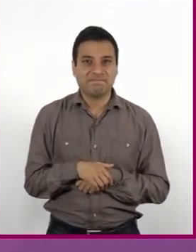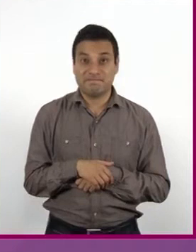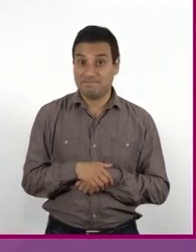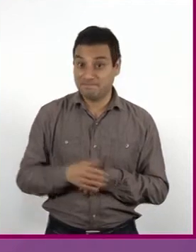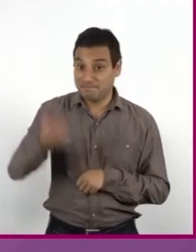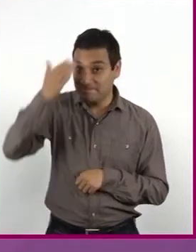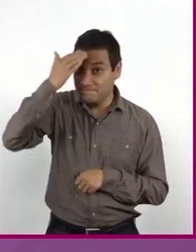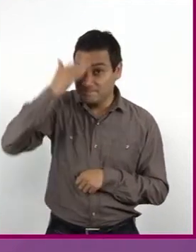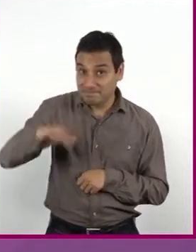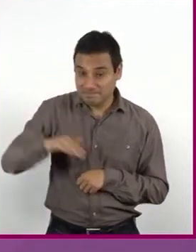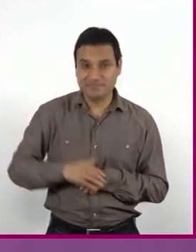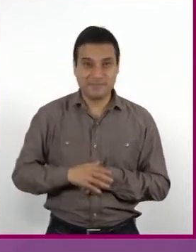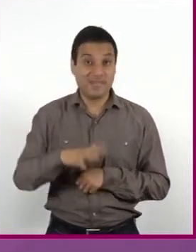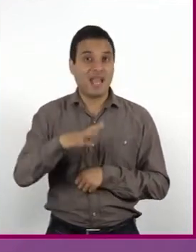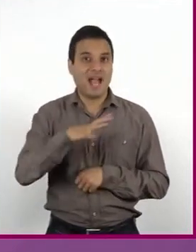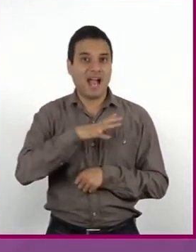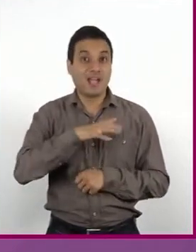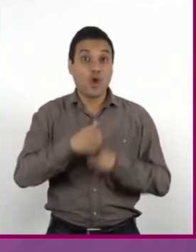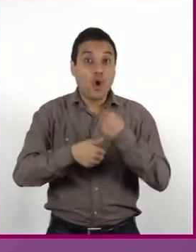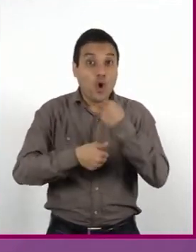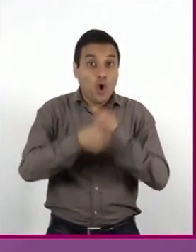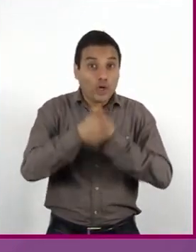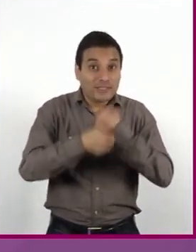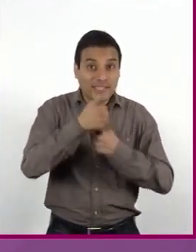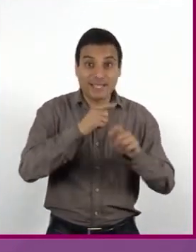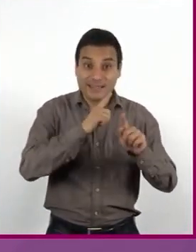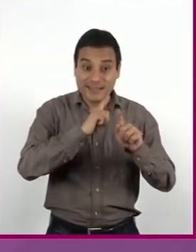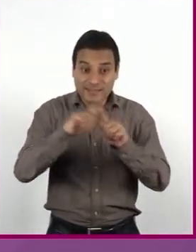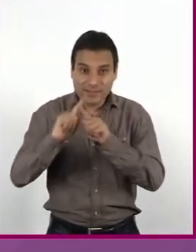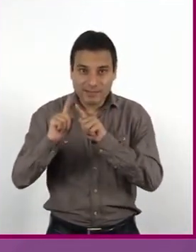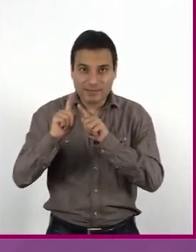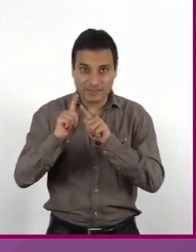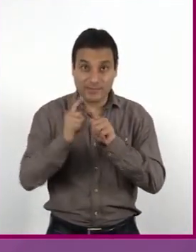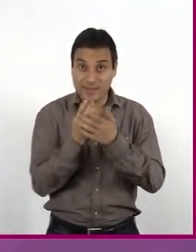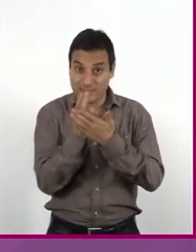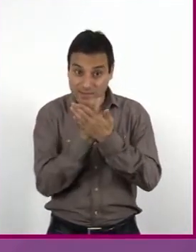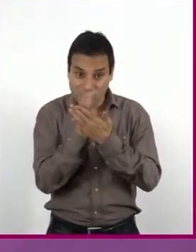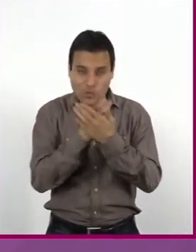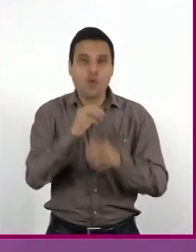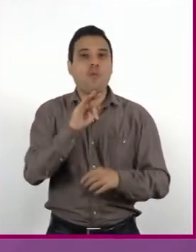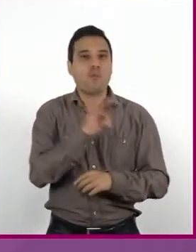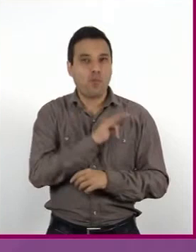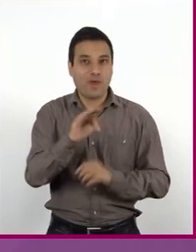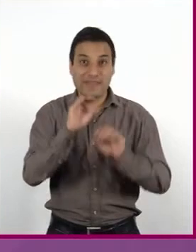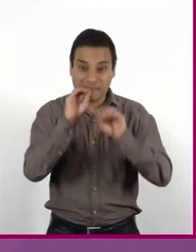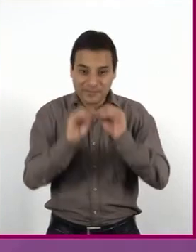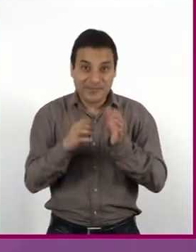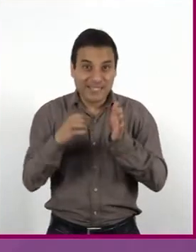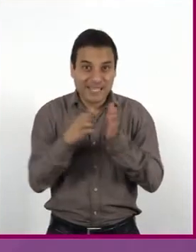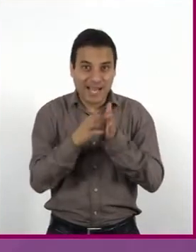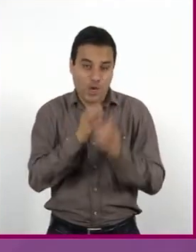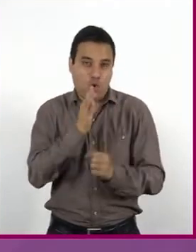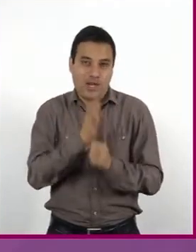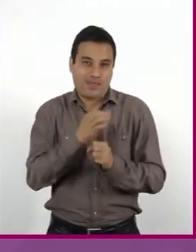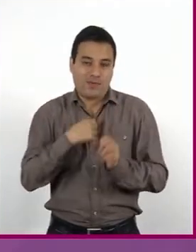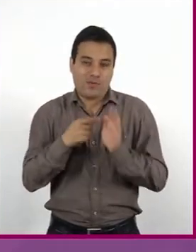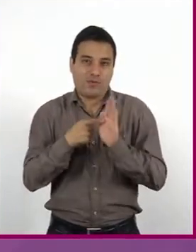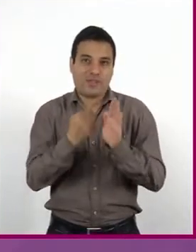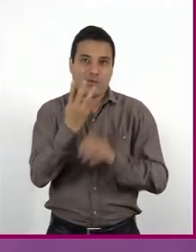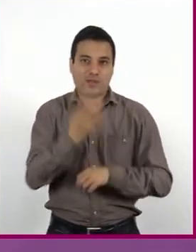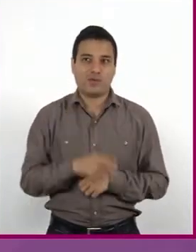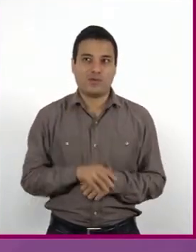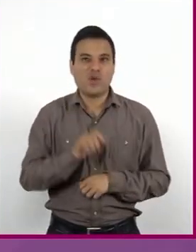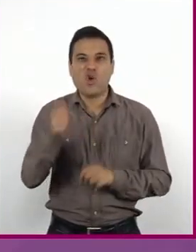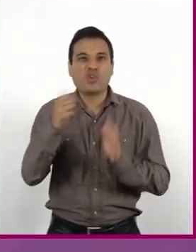¿Sabían que hay 11 desarrollos planos distintos para crear un cubo? Aquí vimos solo 4. ¿Me ayudan con